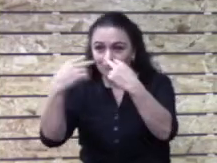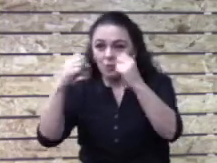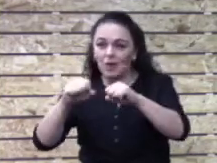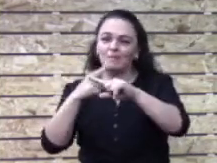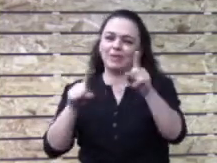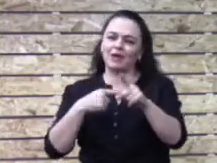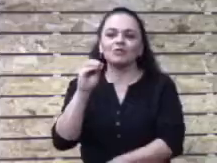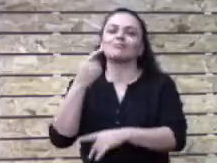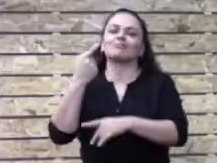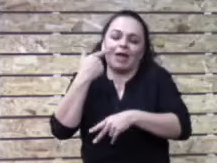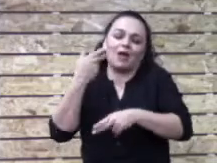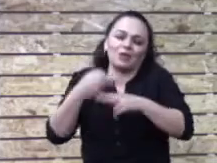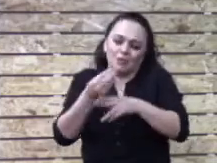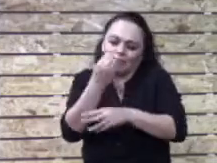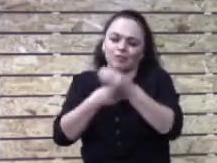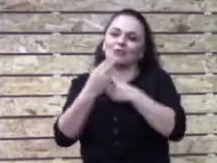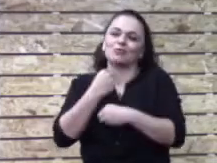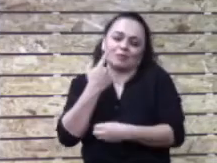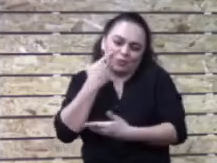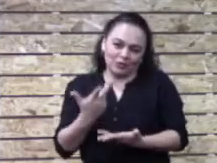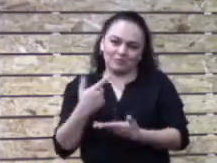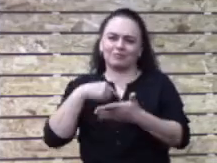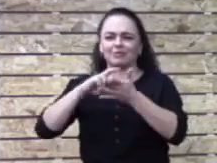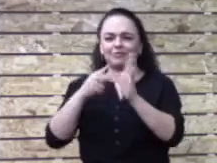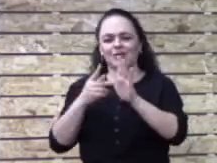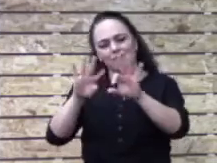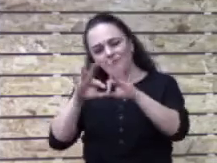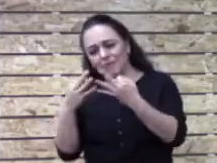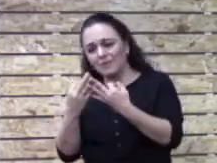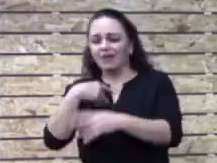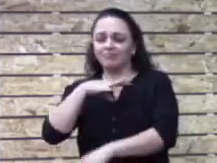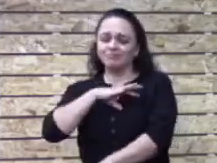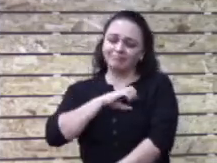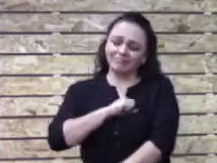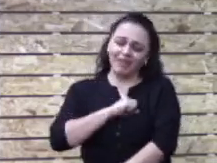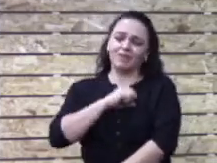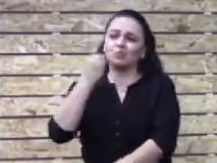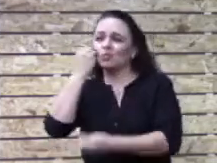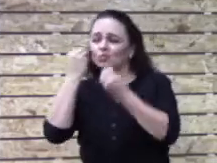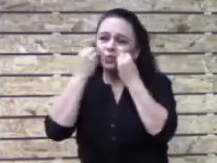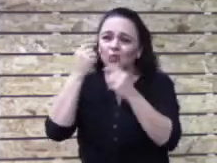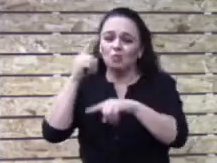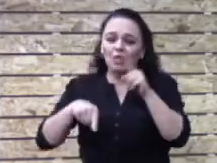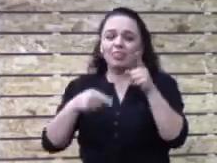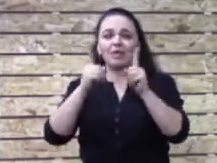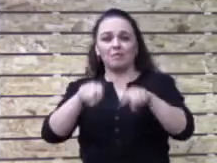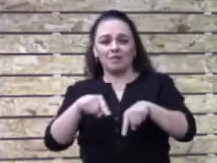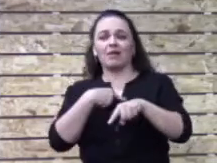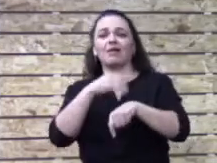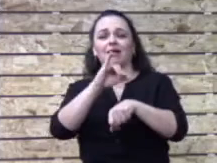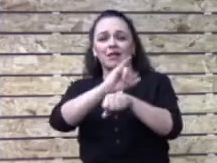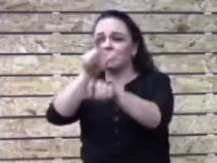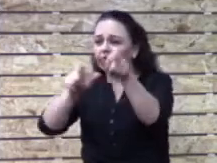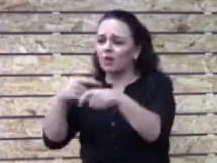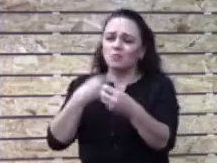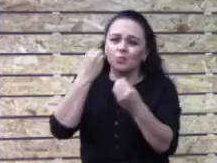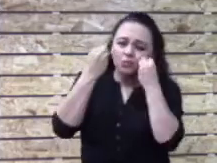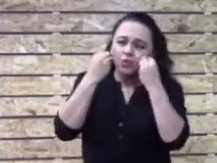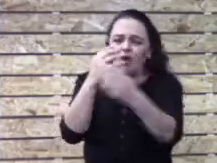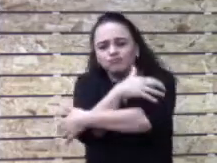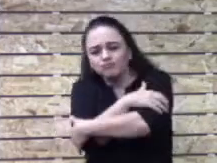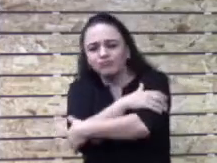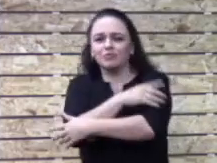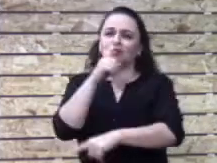el apretón de manos. ¿Cómo el Señor nos ha movido con estos nuevos recursos, estos nuevos instrumentos para la gloria del Señor?